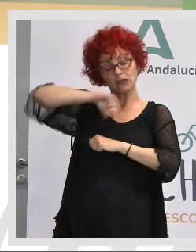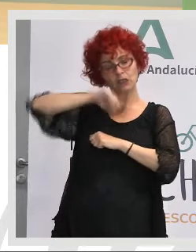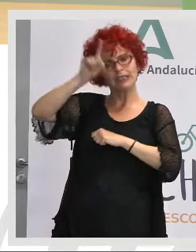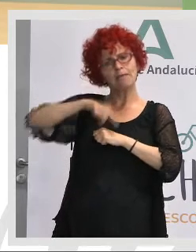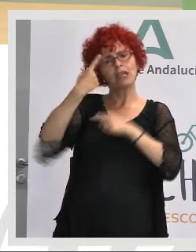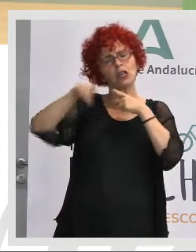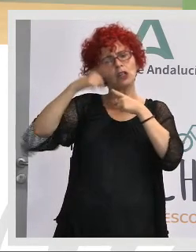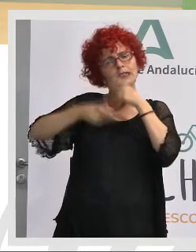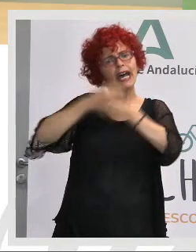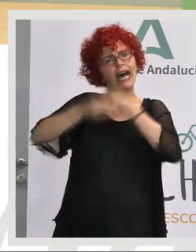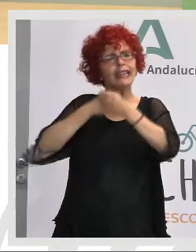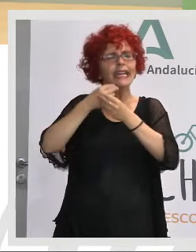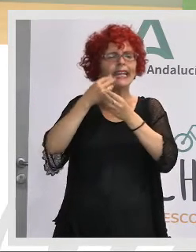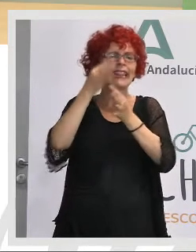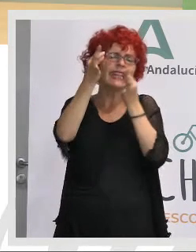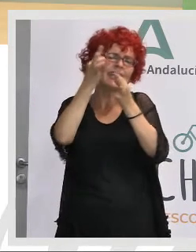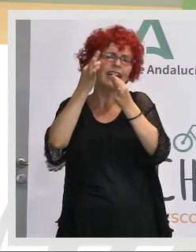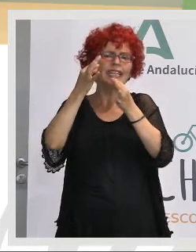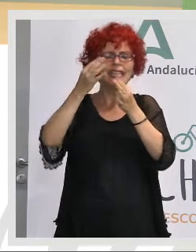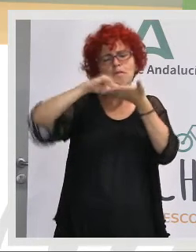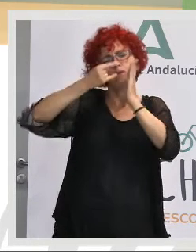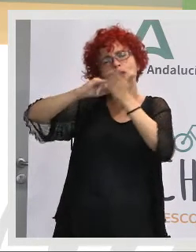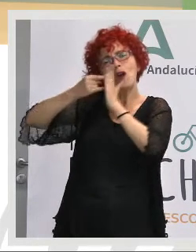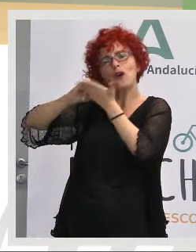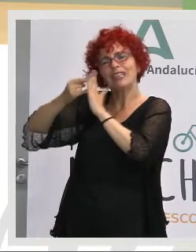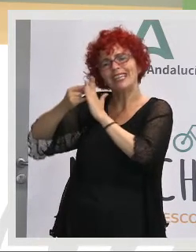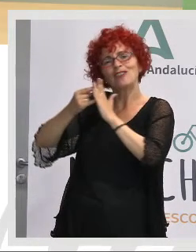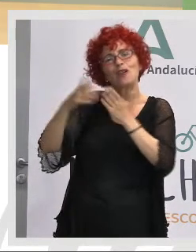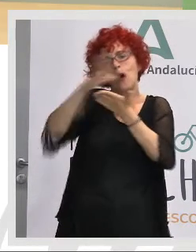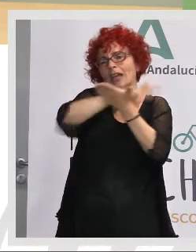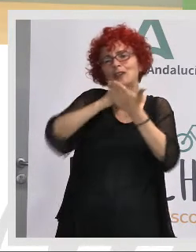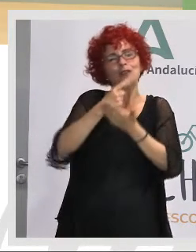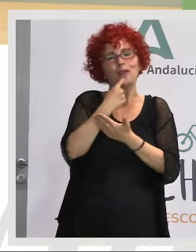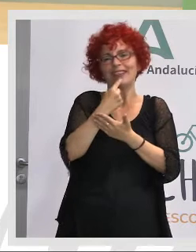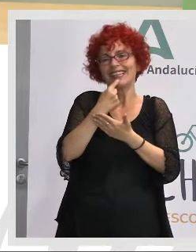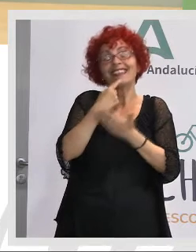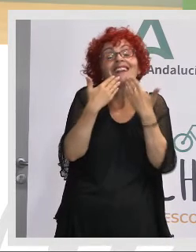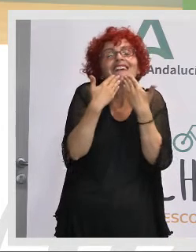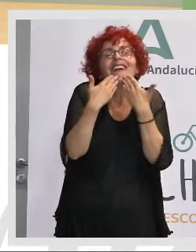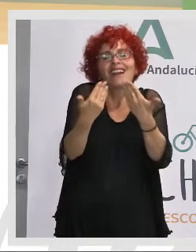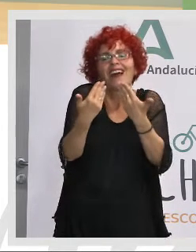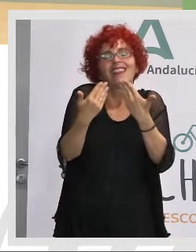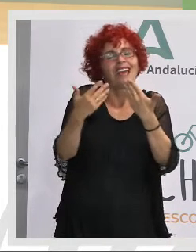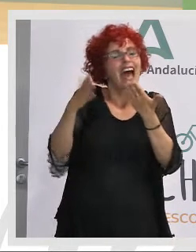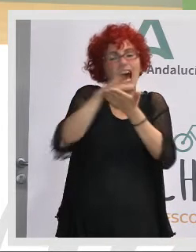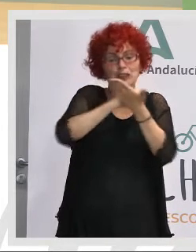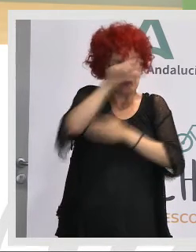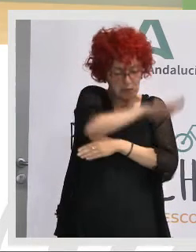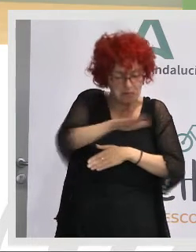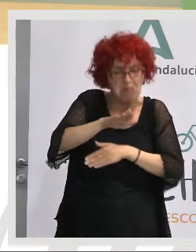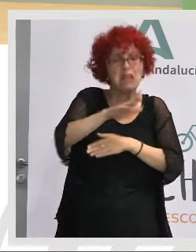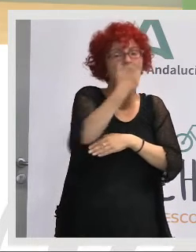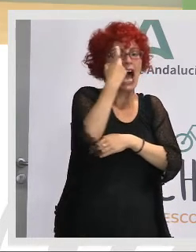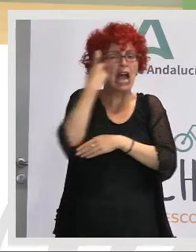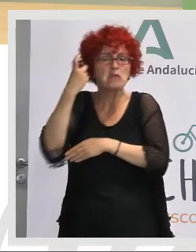pincelada de esos proyectos ganadores, agradeciendo de verdad el trabajo y la implicación del alumnado, el profesorado,